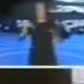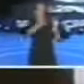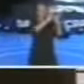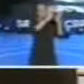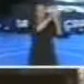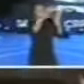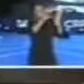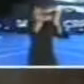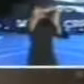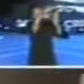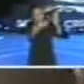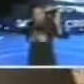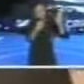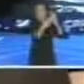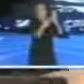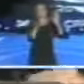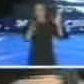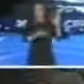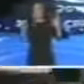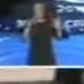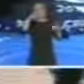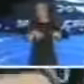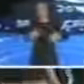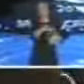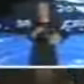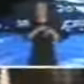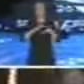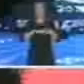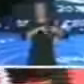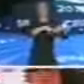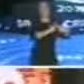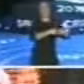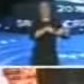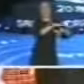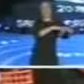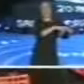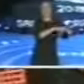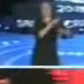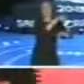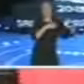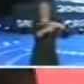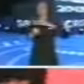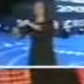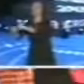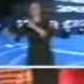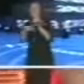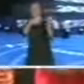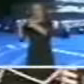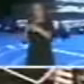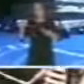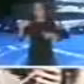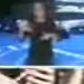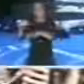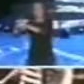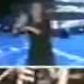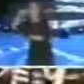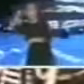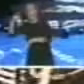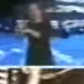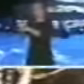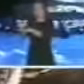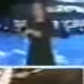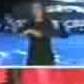perfecto, aquí solo tienes sitio familiares del gobierno, amigos de este banquero, que no moverán un dedo,